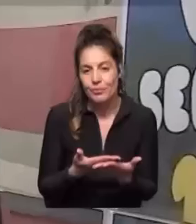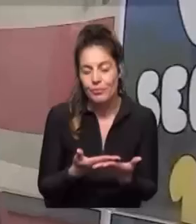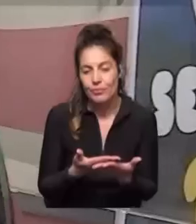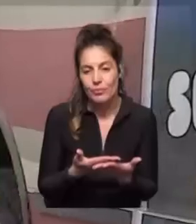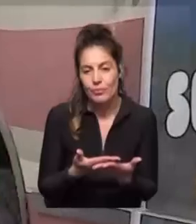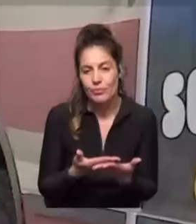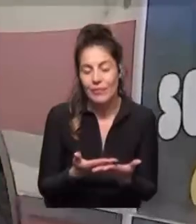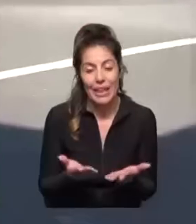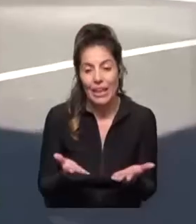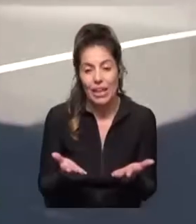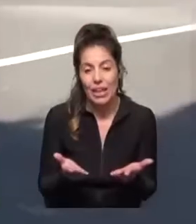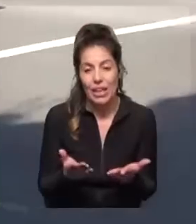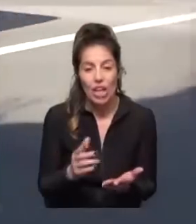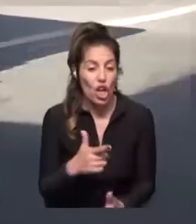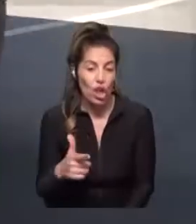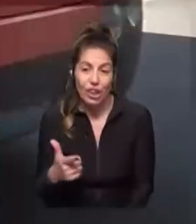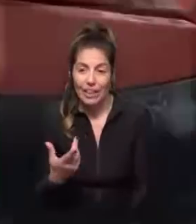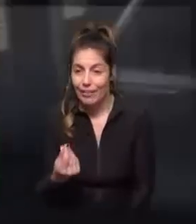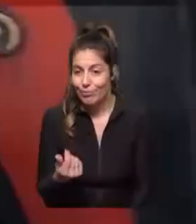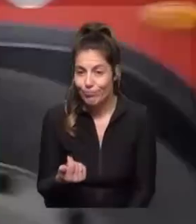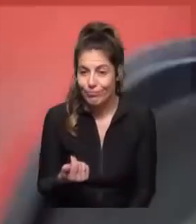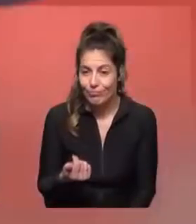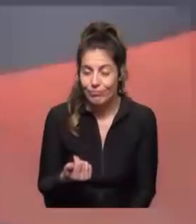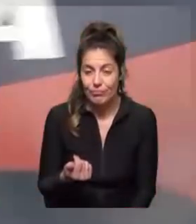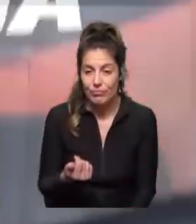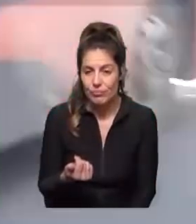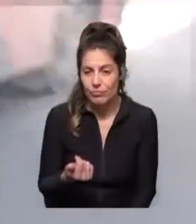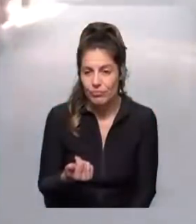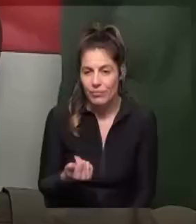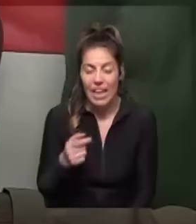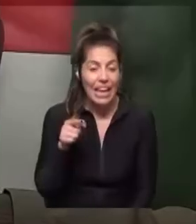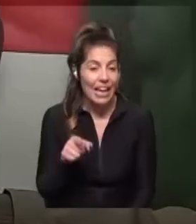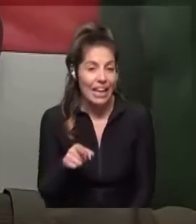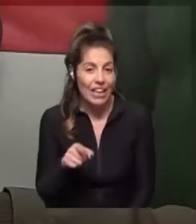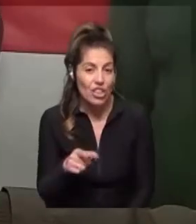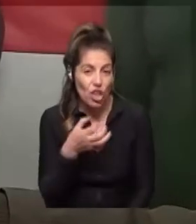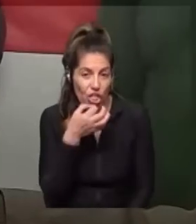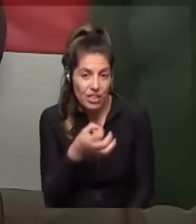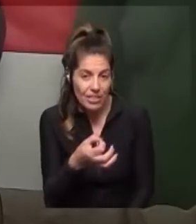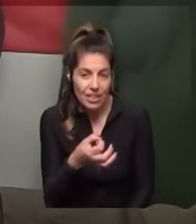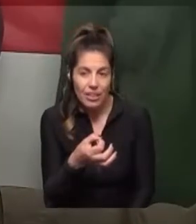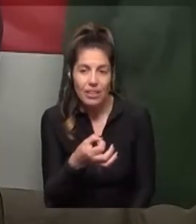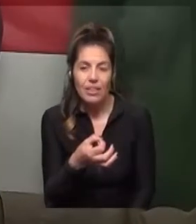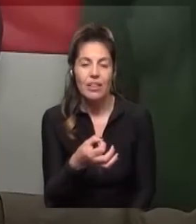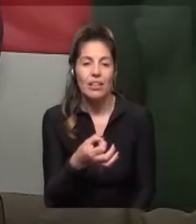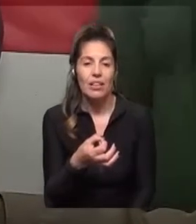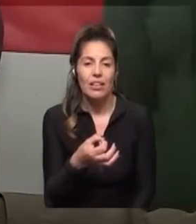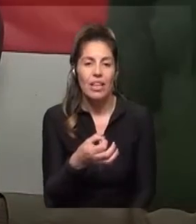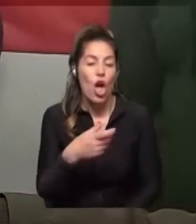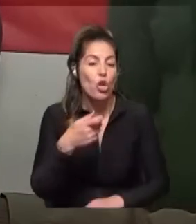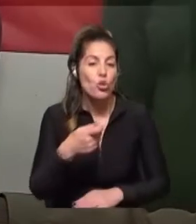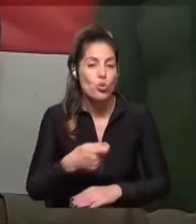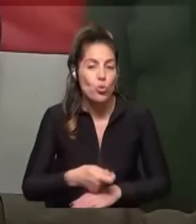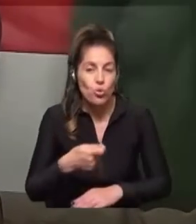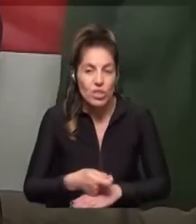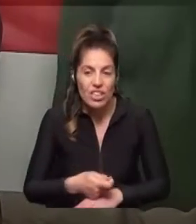los recursos que se le brinda el sector suburbano este ellos acotan de que los subsidios que